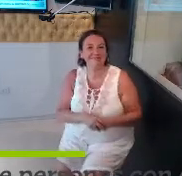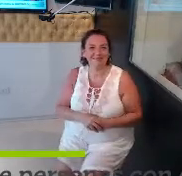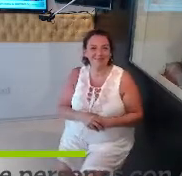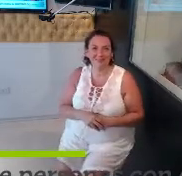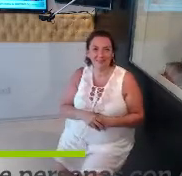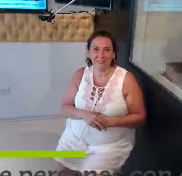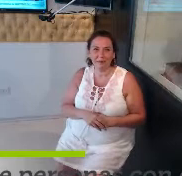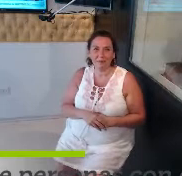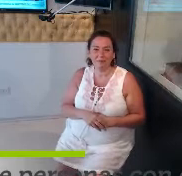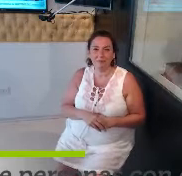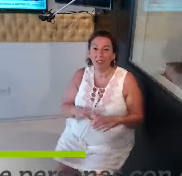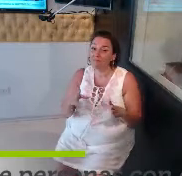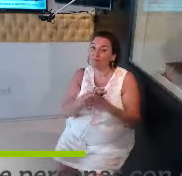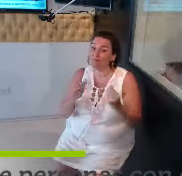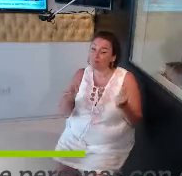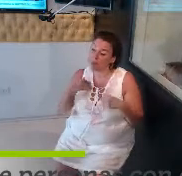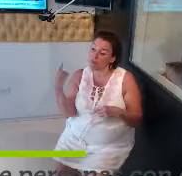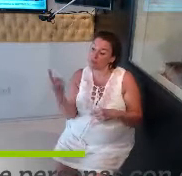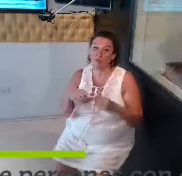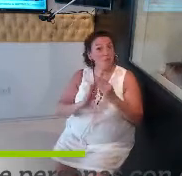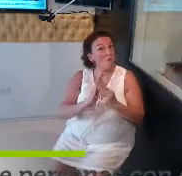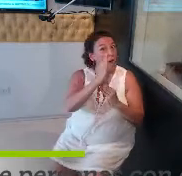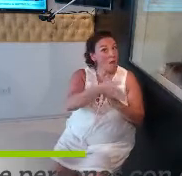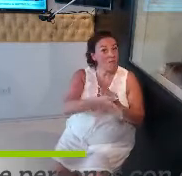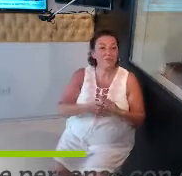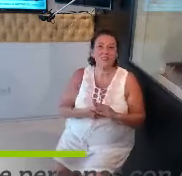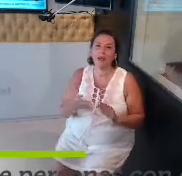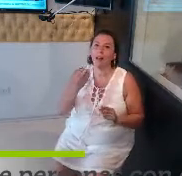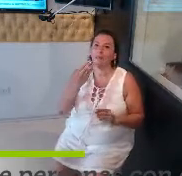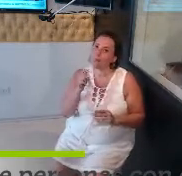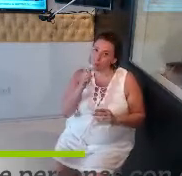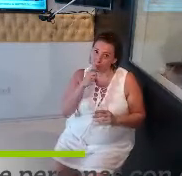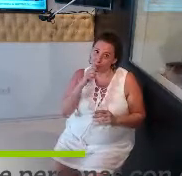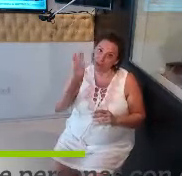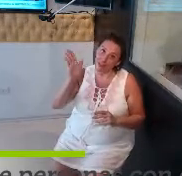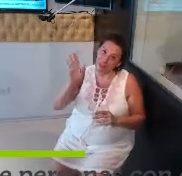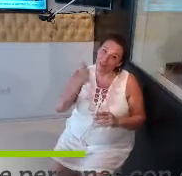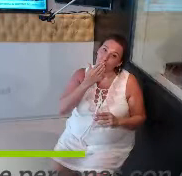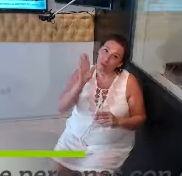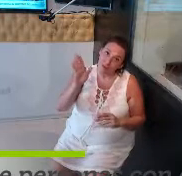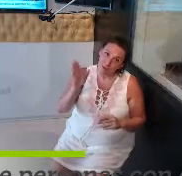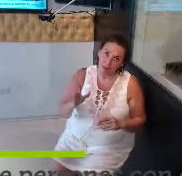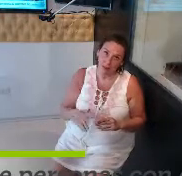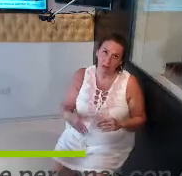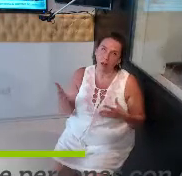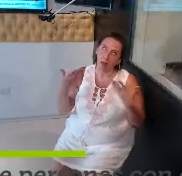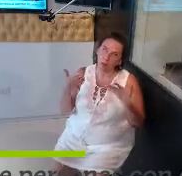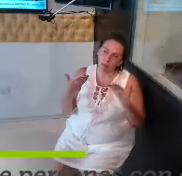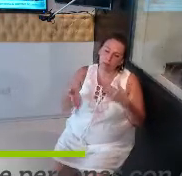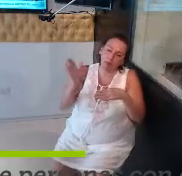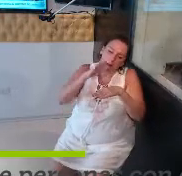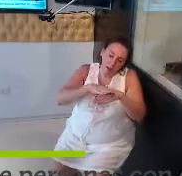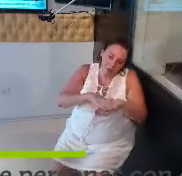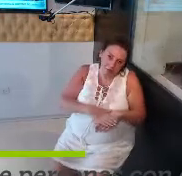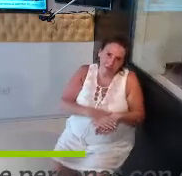Buenísimo, bueno, muy bien. Bueno, perfecto. ¿Nos queda algo más? No, ya nos vamos. Bueno, mandamos un beso grande a Nelson Bueno Rodríguez, que debe estar aplastado por el calor. Sí, sí. Así que le